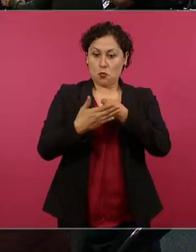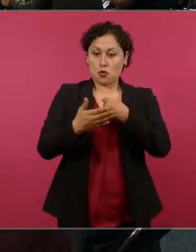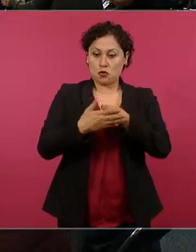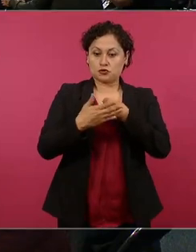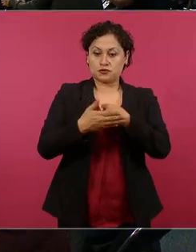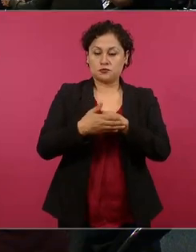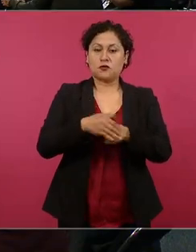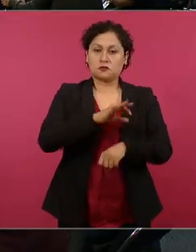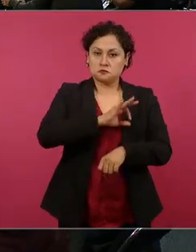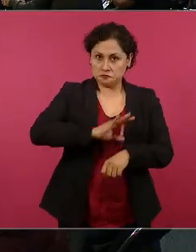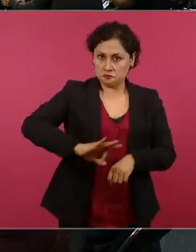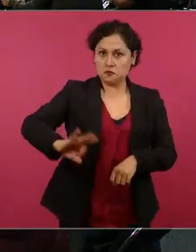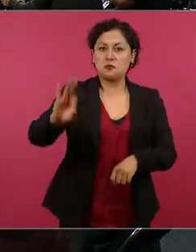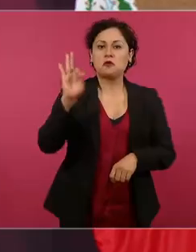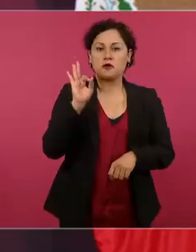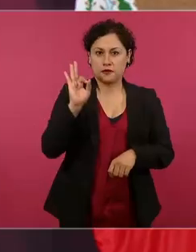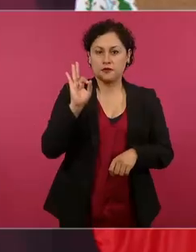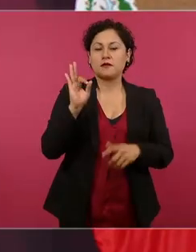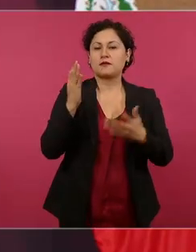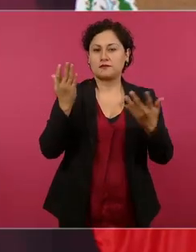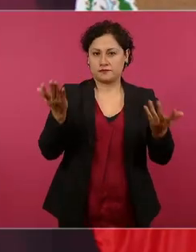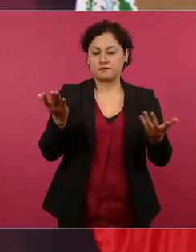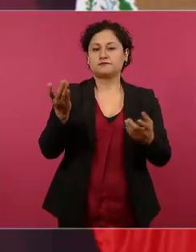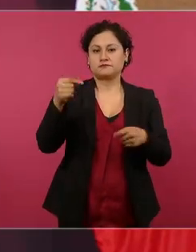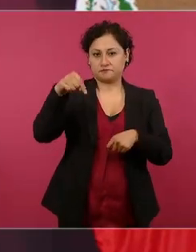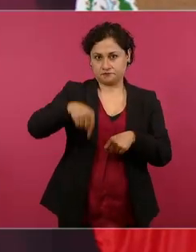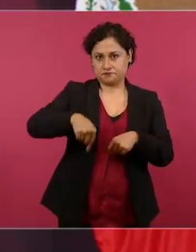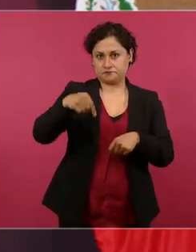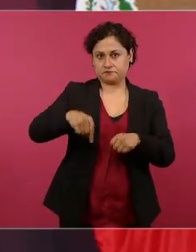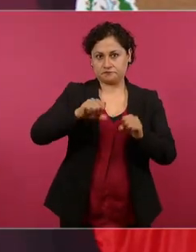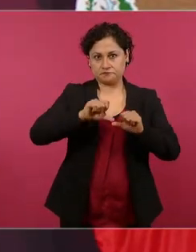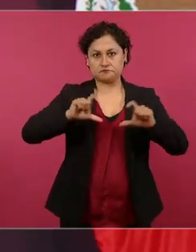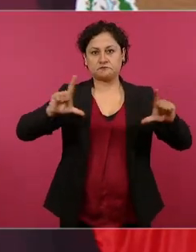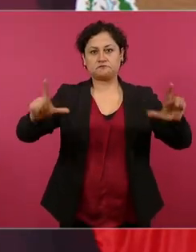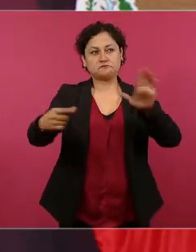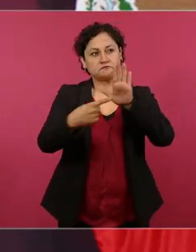a hacer una exposición aquí.